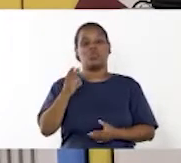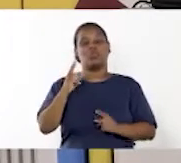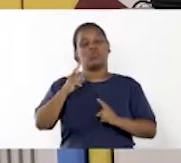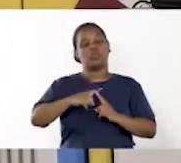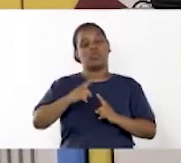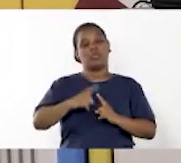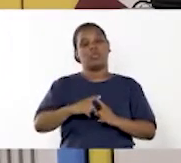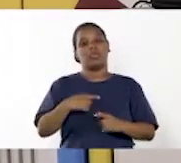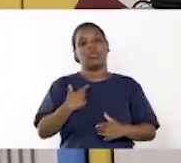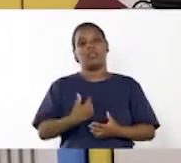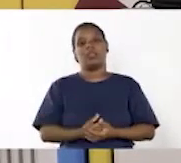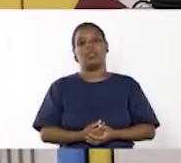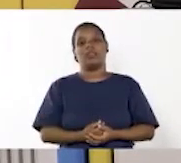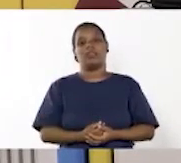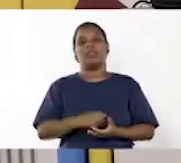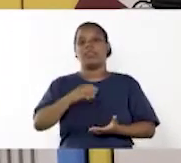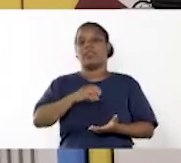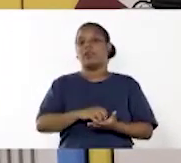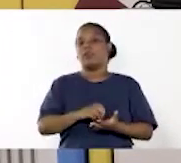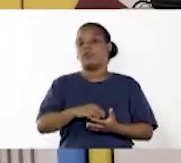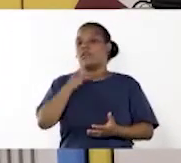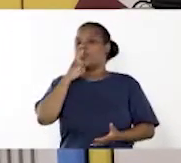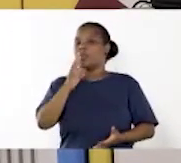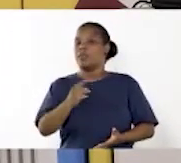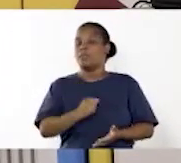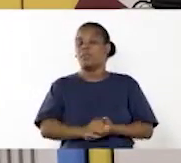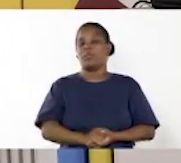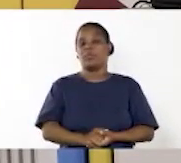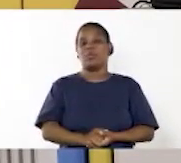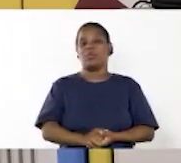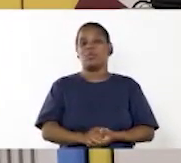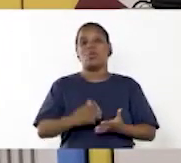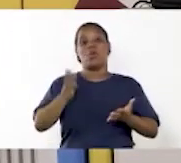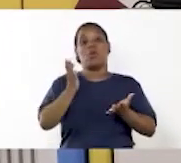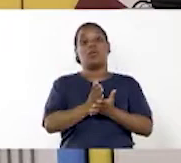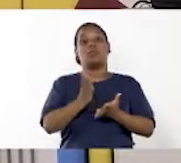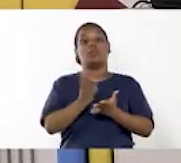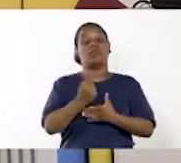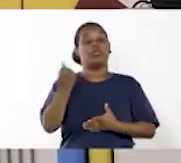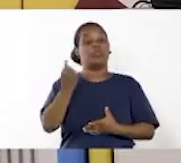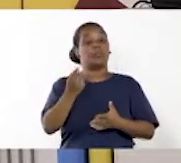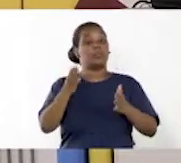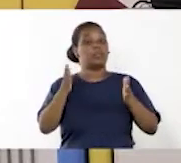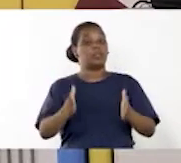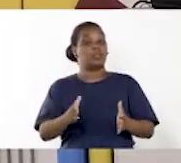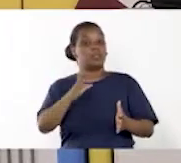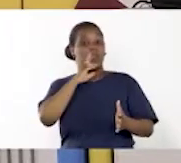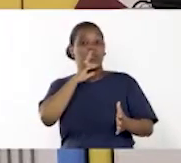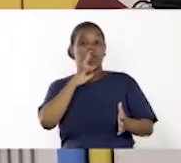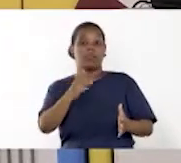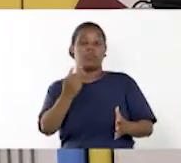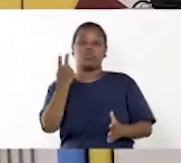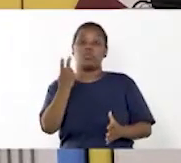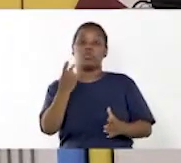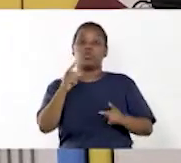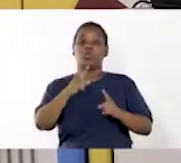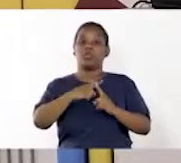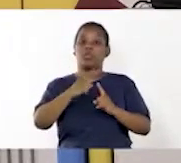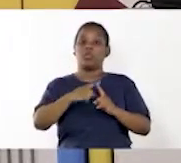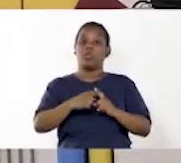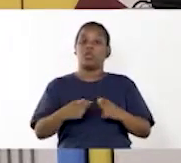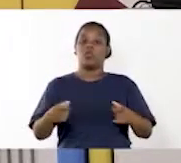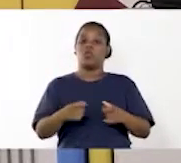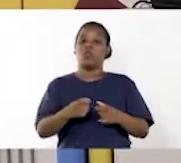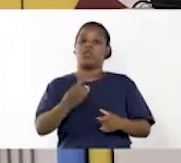tareas. ¿De dónde la van a responder? Bueno, los estudiantes del primer semestre van a responder 2 tareas de la unidad 2.